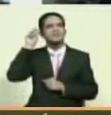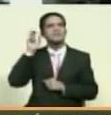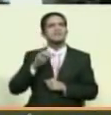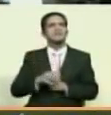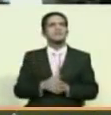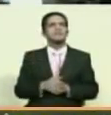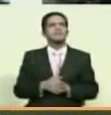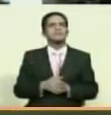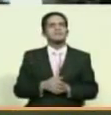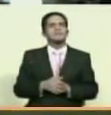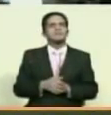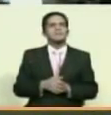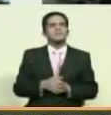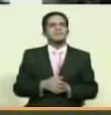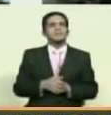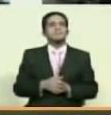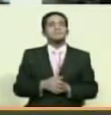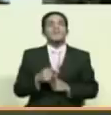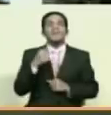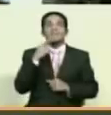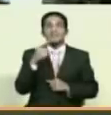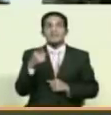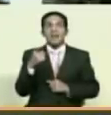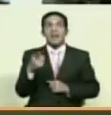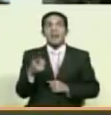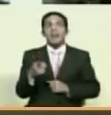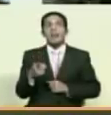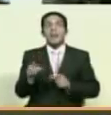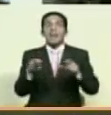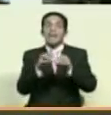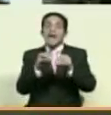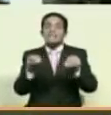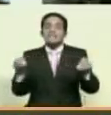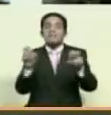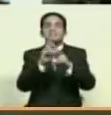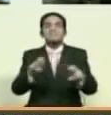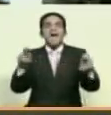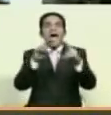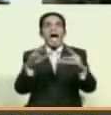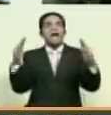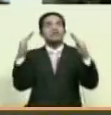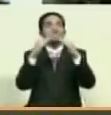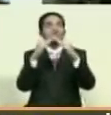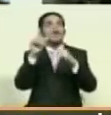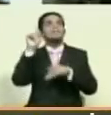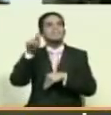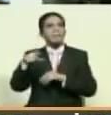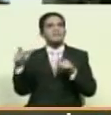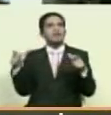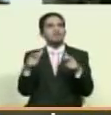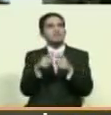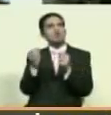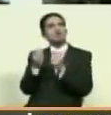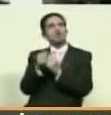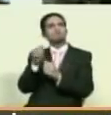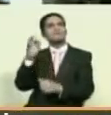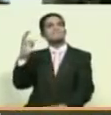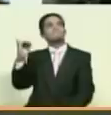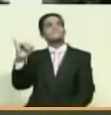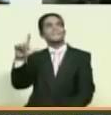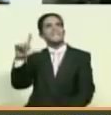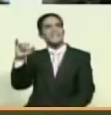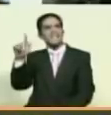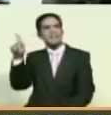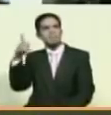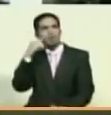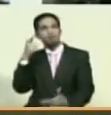Venezuela, Jorge Arreaza, y expresa lo siguiente, la siguiente publicación. Dice, en la sede de ACNUR también nos reunimos con Filippo